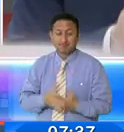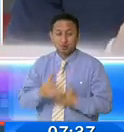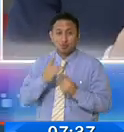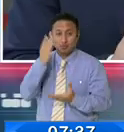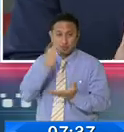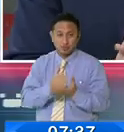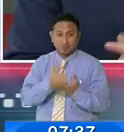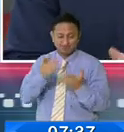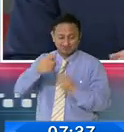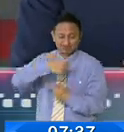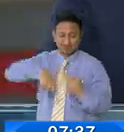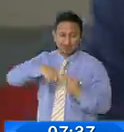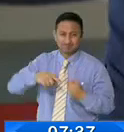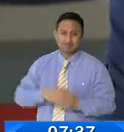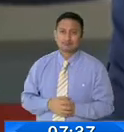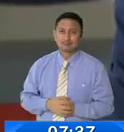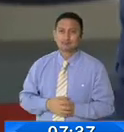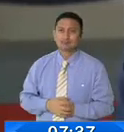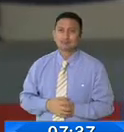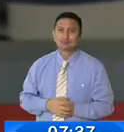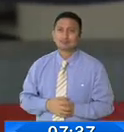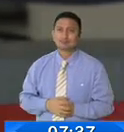pausa. Nosotros ya venimos con más.